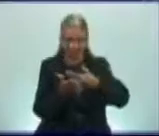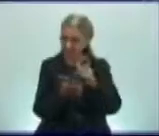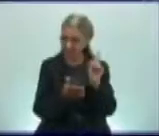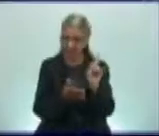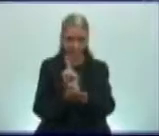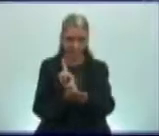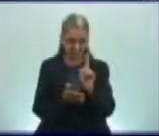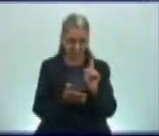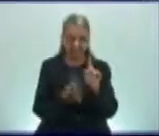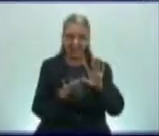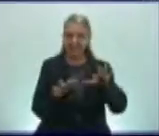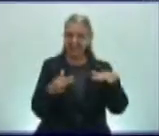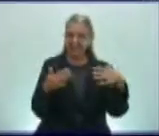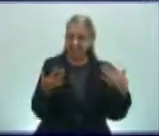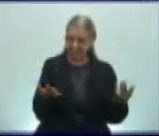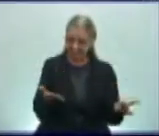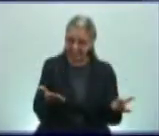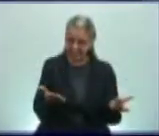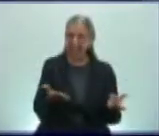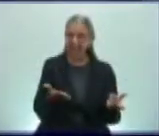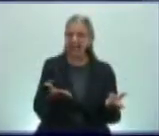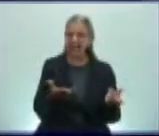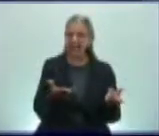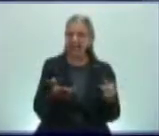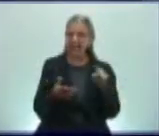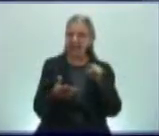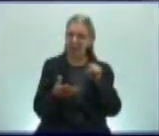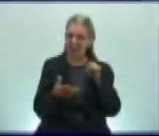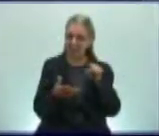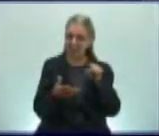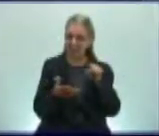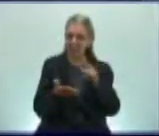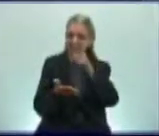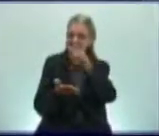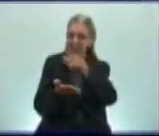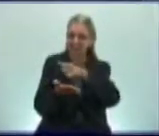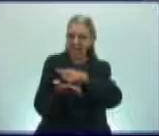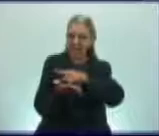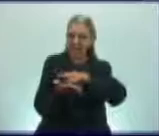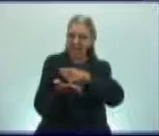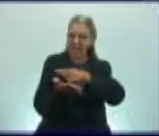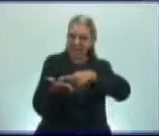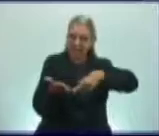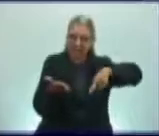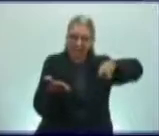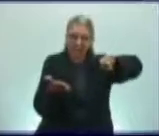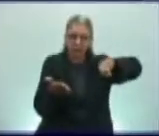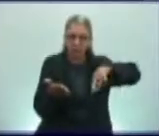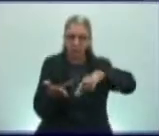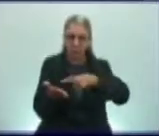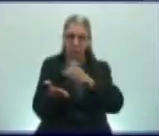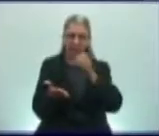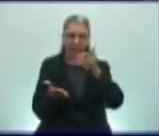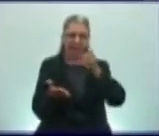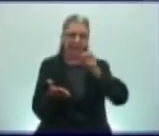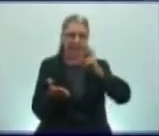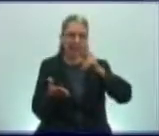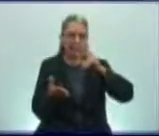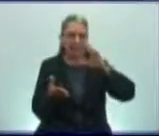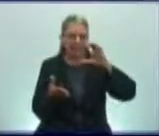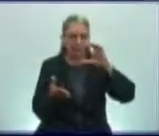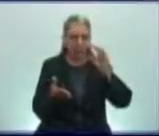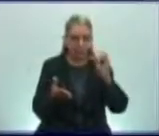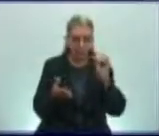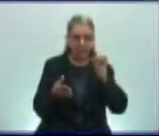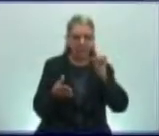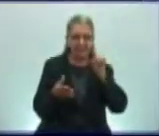la longitud de quién, de ese arco que se determina con ese valor